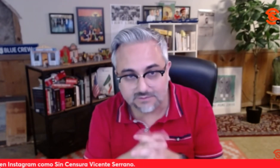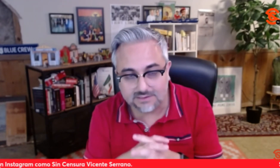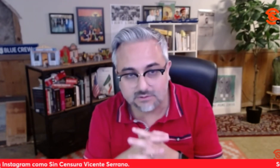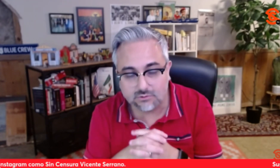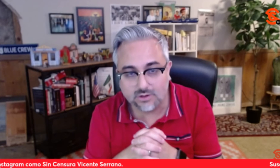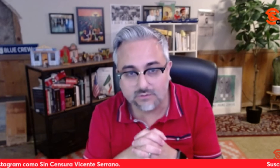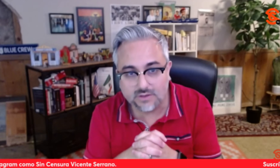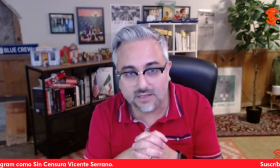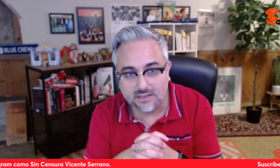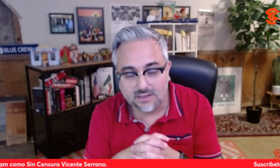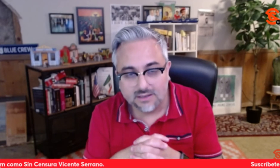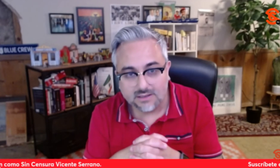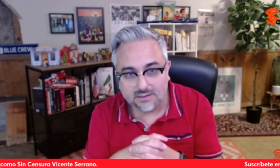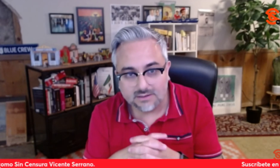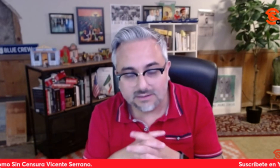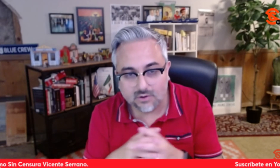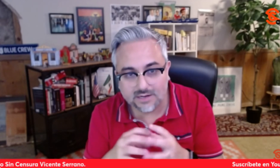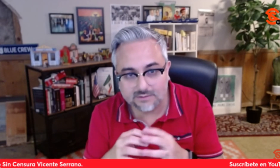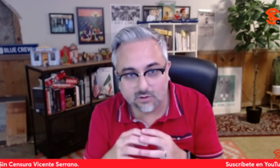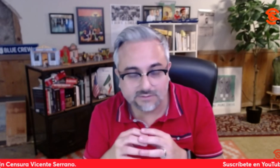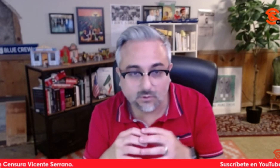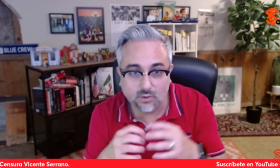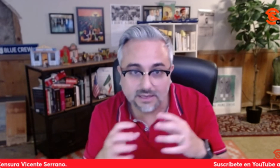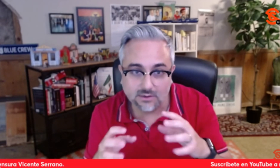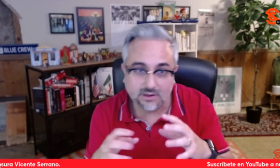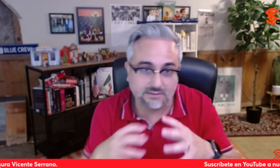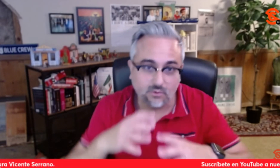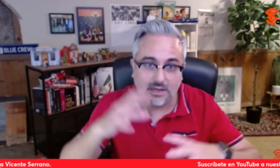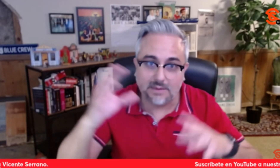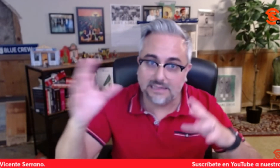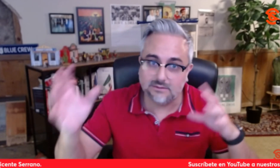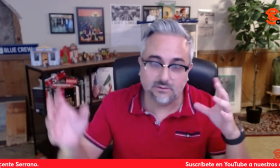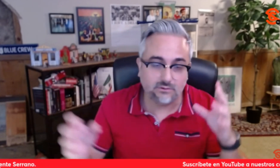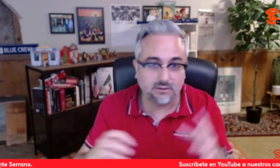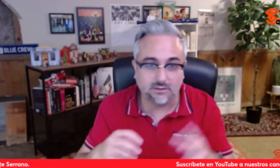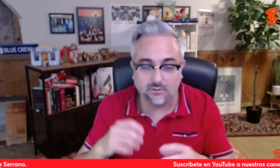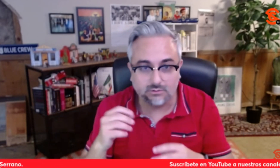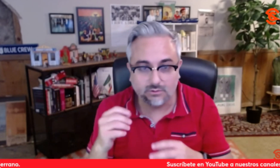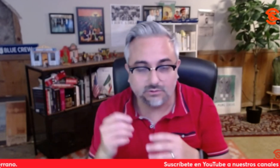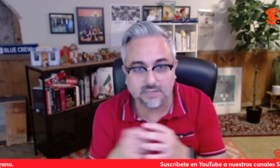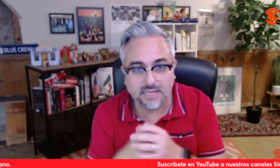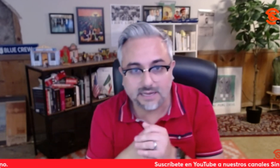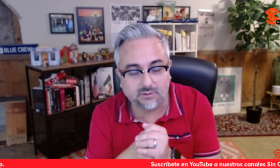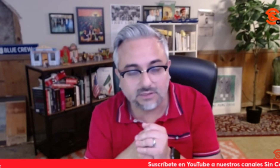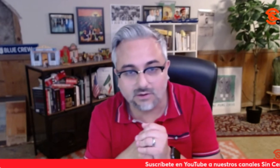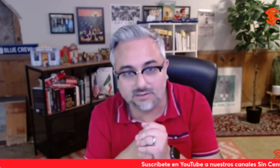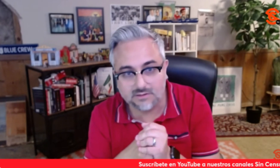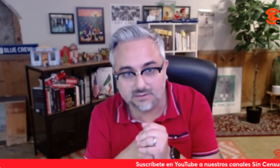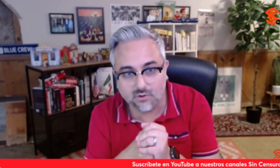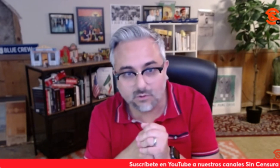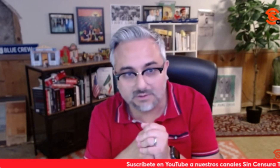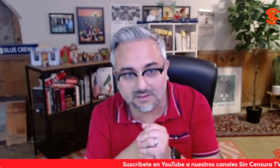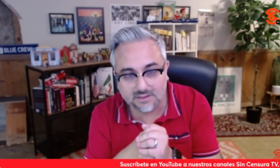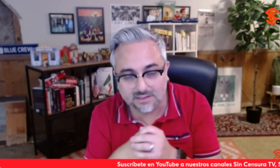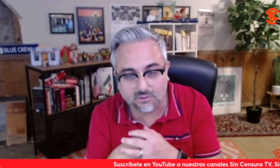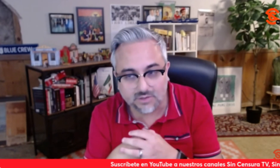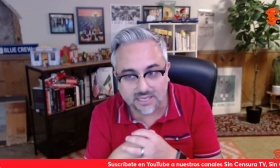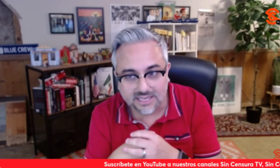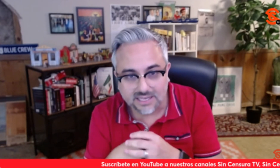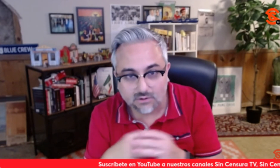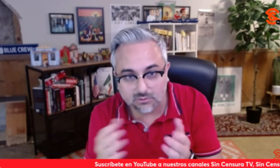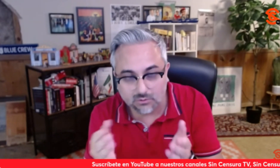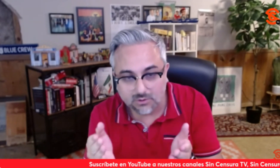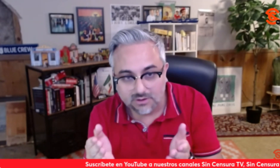de faltas de ortografía, Genaro García Luna asegura que lo han estado grabando los internos y que lo están intentando convencer de X o